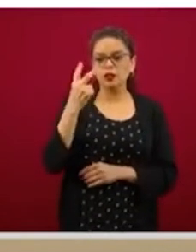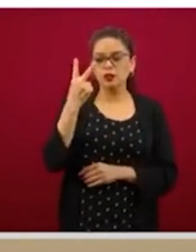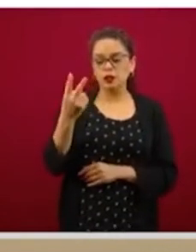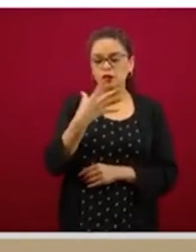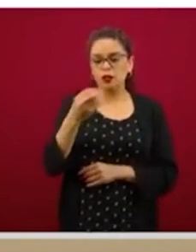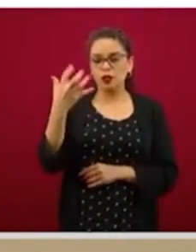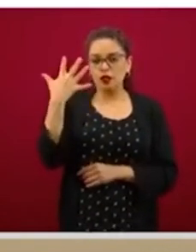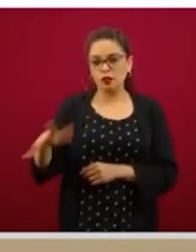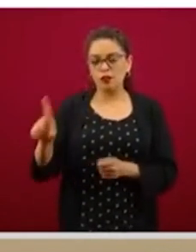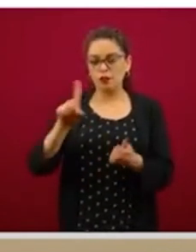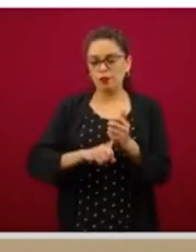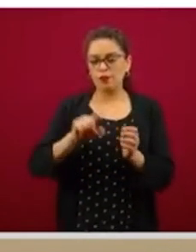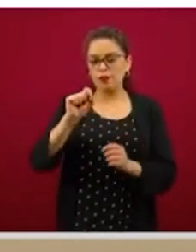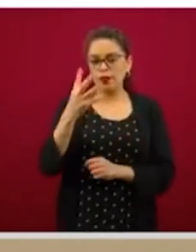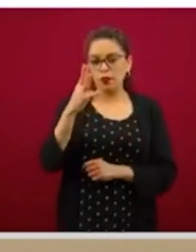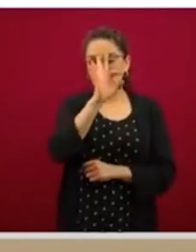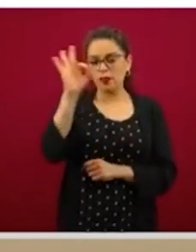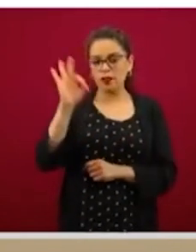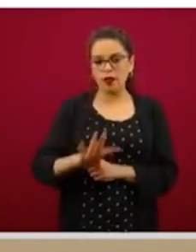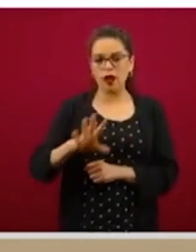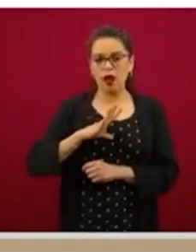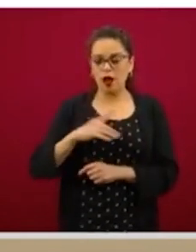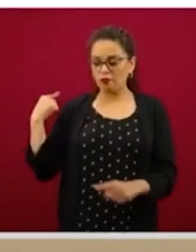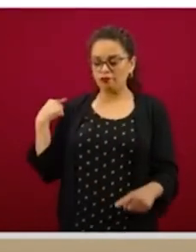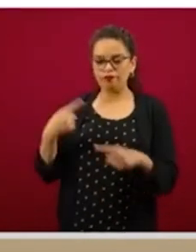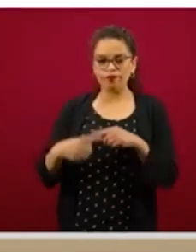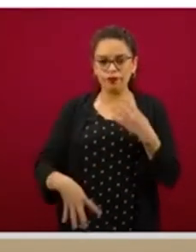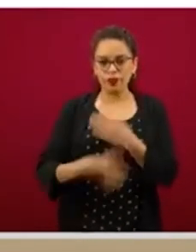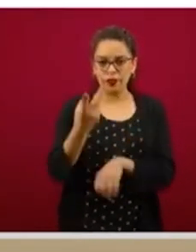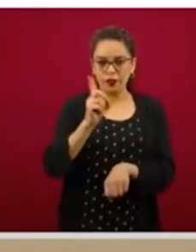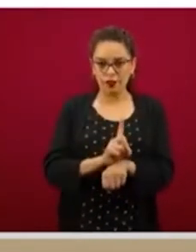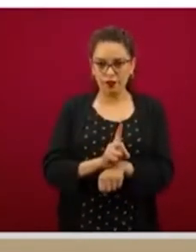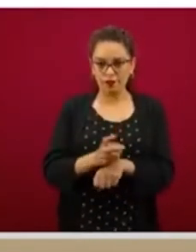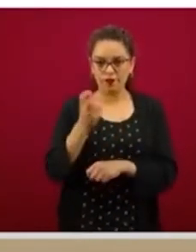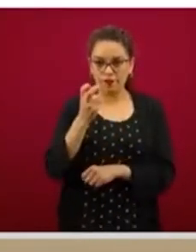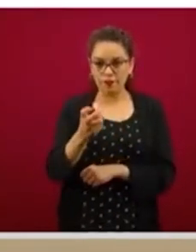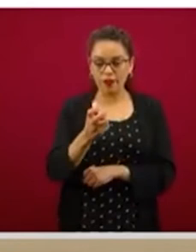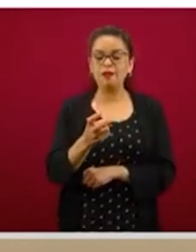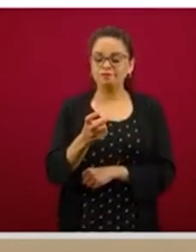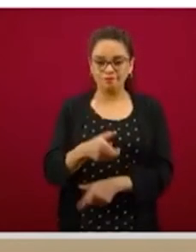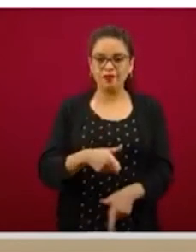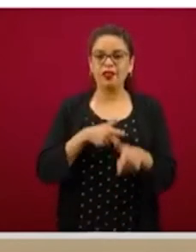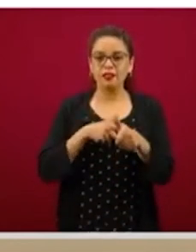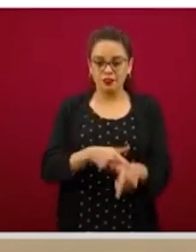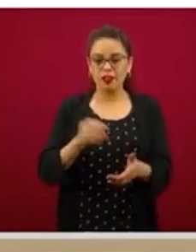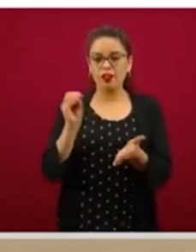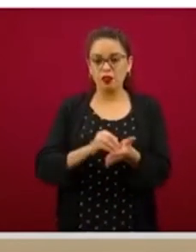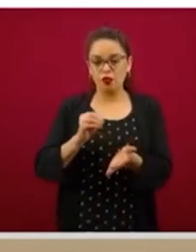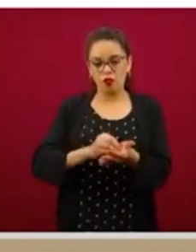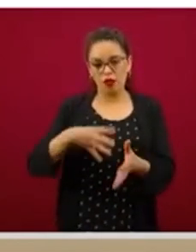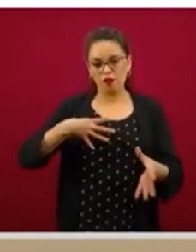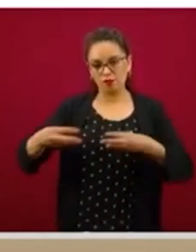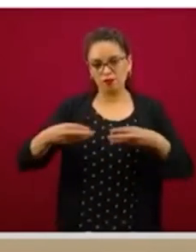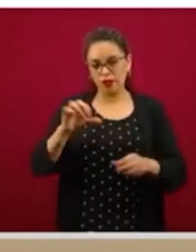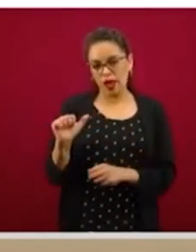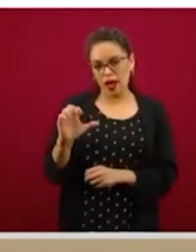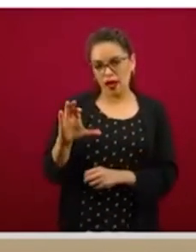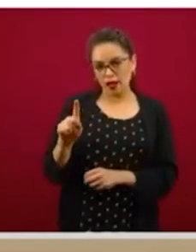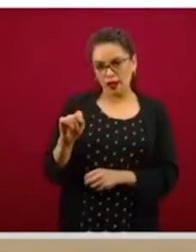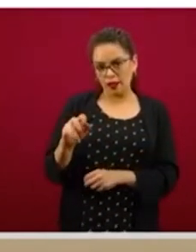24 por ciento lo han tenido en los últimos 14 días y por lo tanto son la parte activa de la transmisión de esta